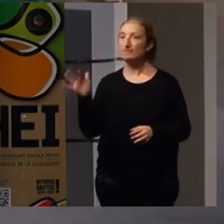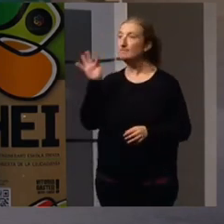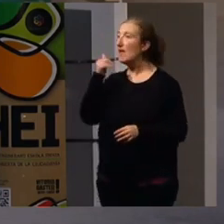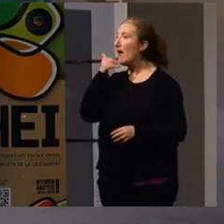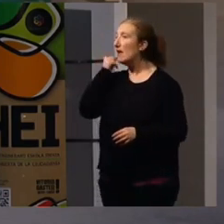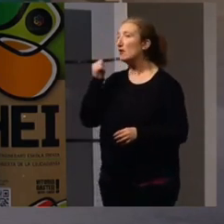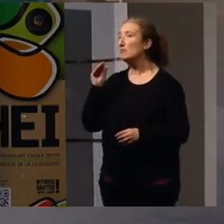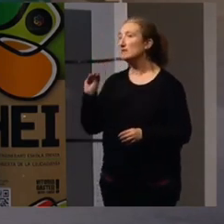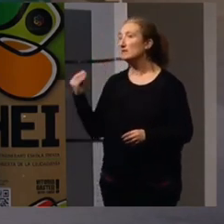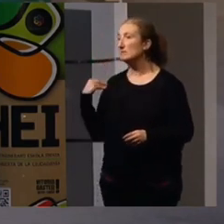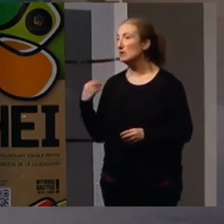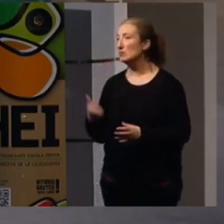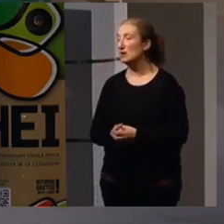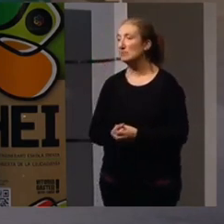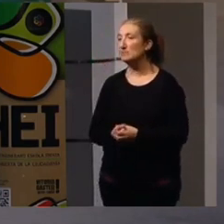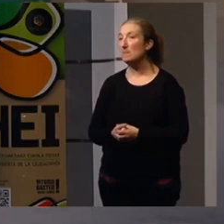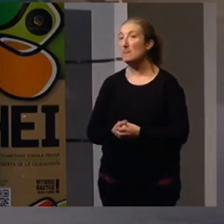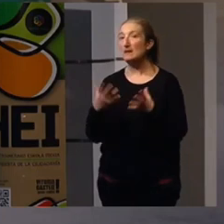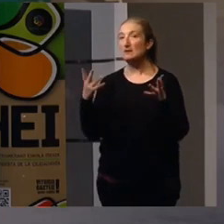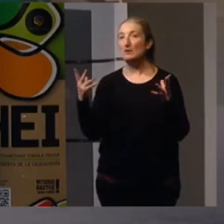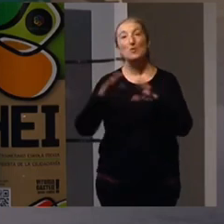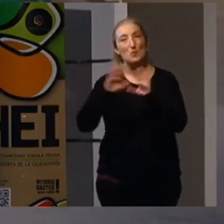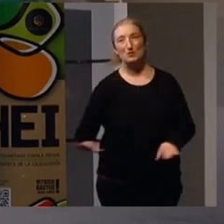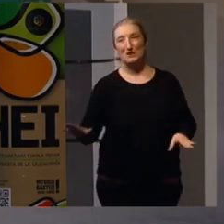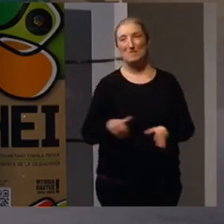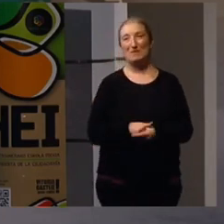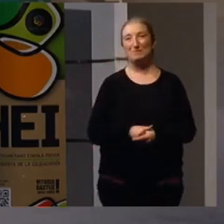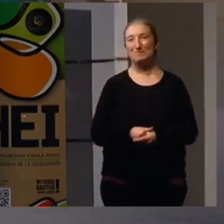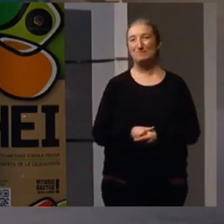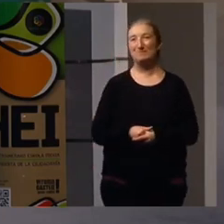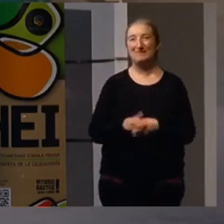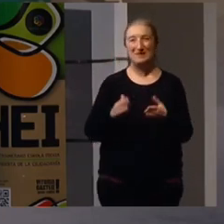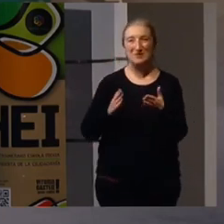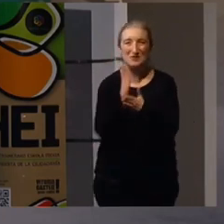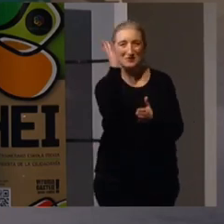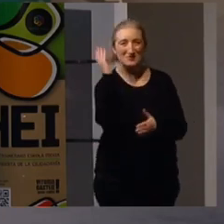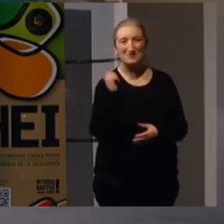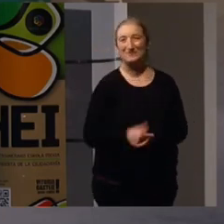¿Alguna cuestión más? Vale. ¡Uy! La última. Has entrado ahí